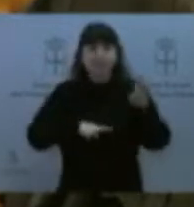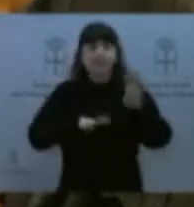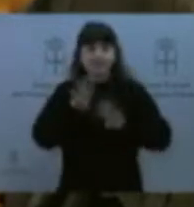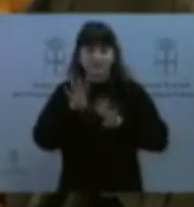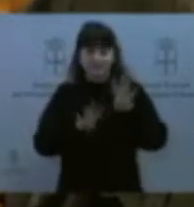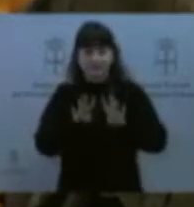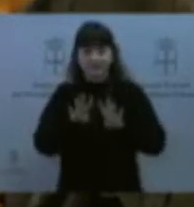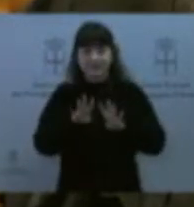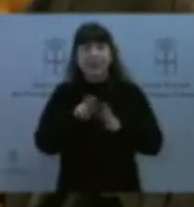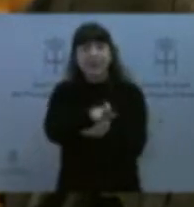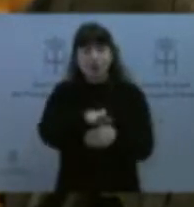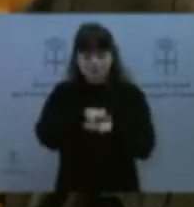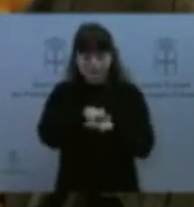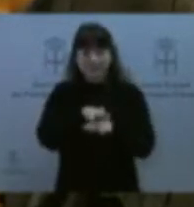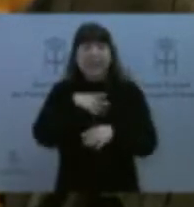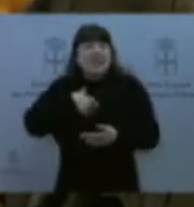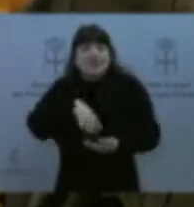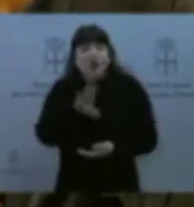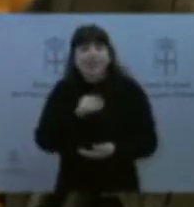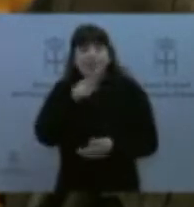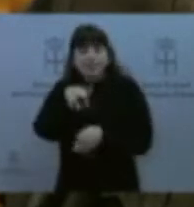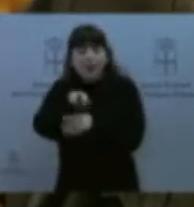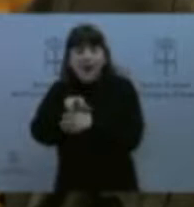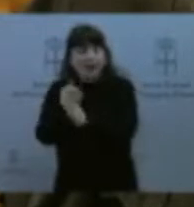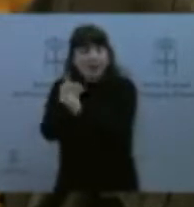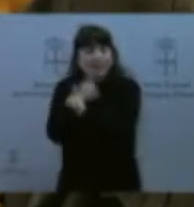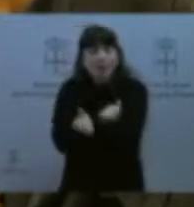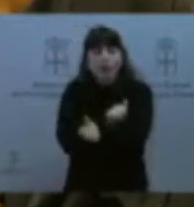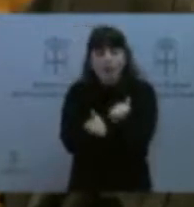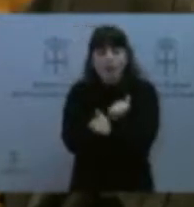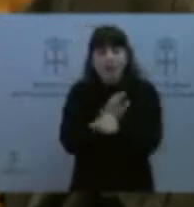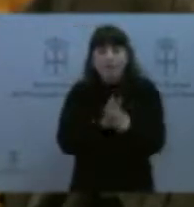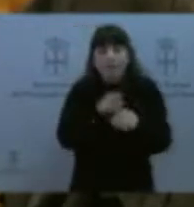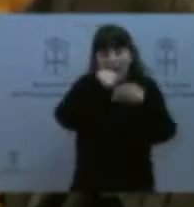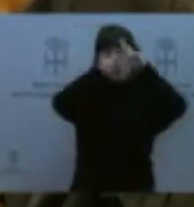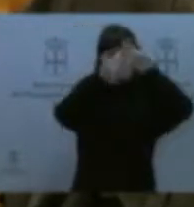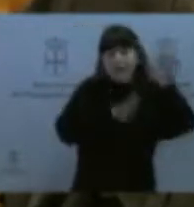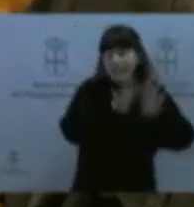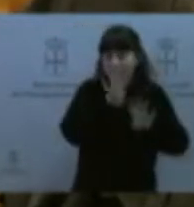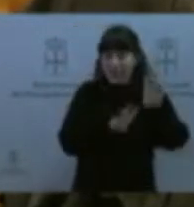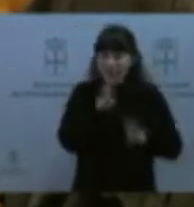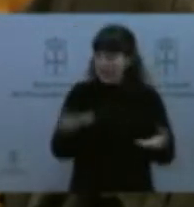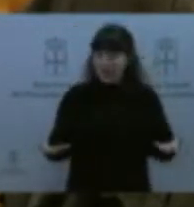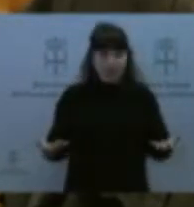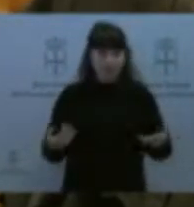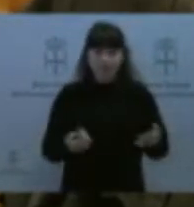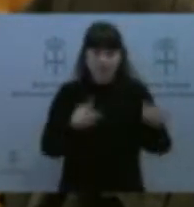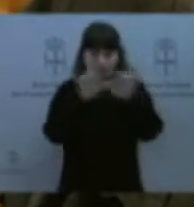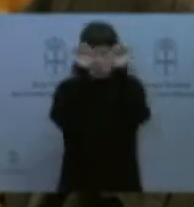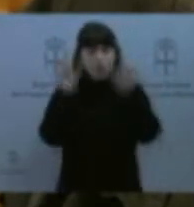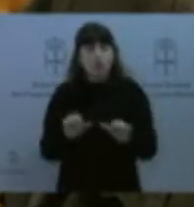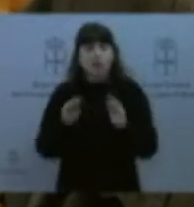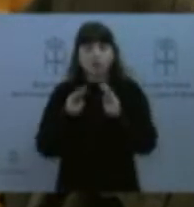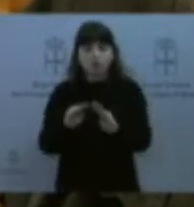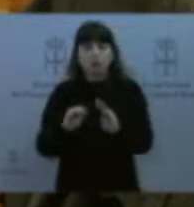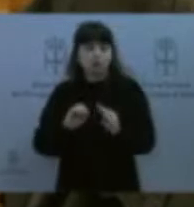arriondas en el Hospital de Cangas, cuando además fue el seu modelo, el primero que se implantó cuando usted tenía